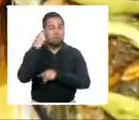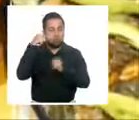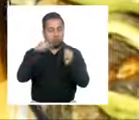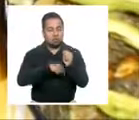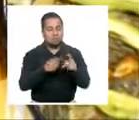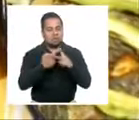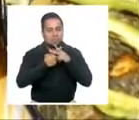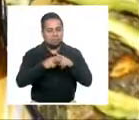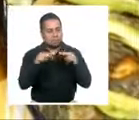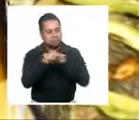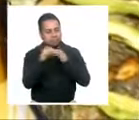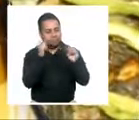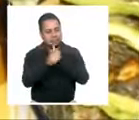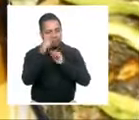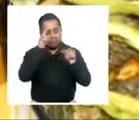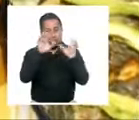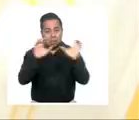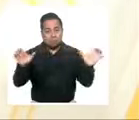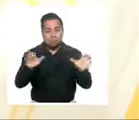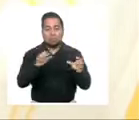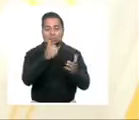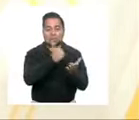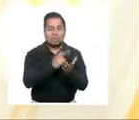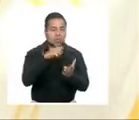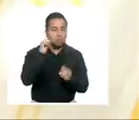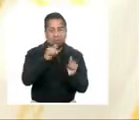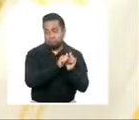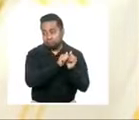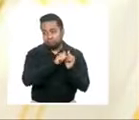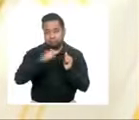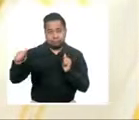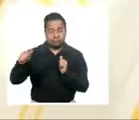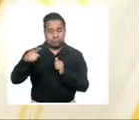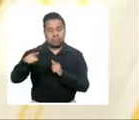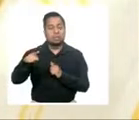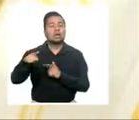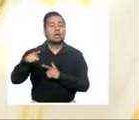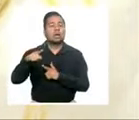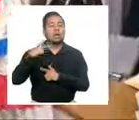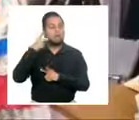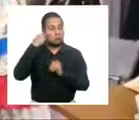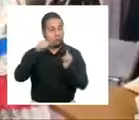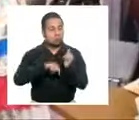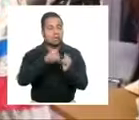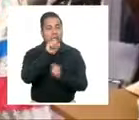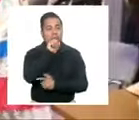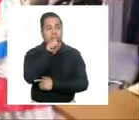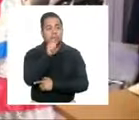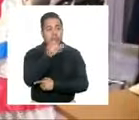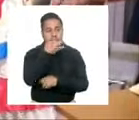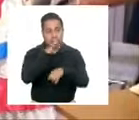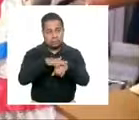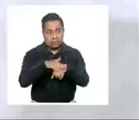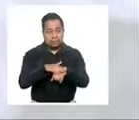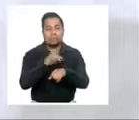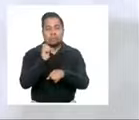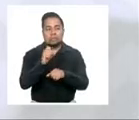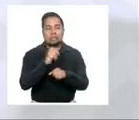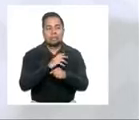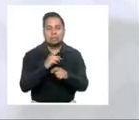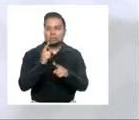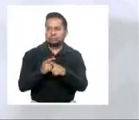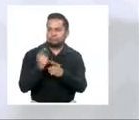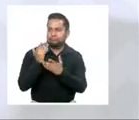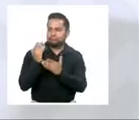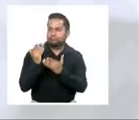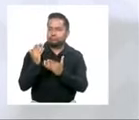abre una puerta a la costa desde la ciudad de Oaxaca. Y no solamente eso, sino también decirles que gracias a las gestiones